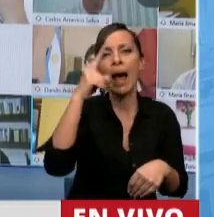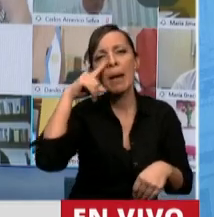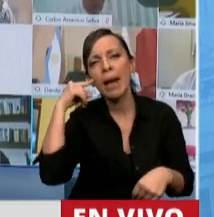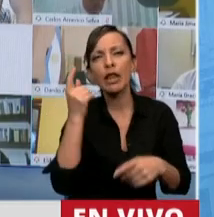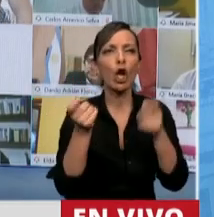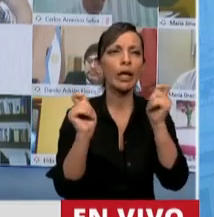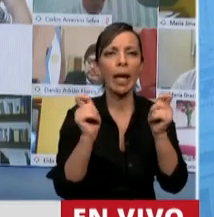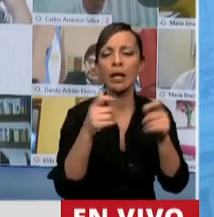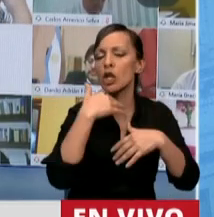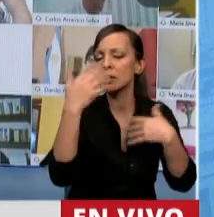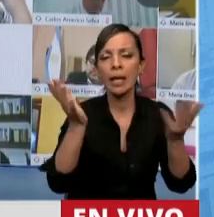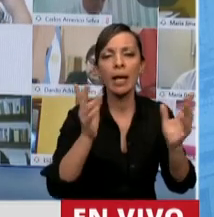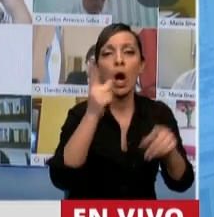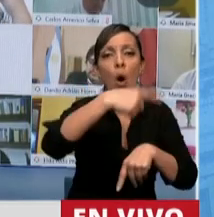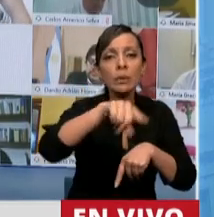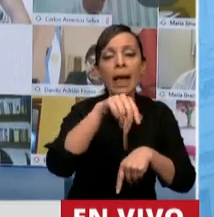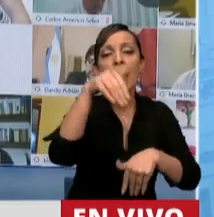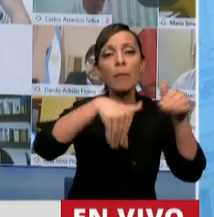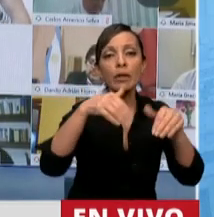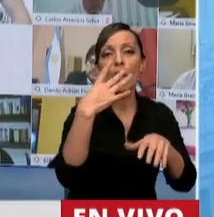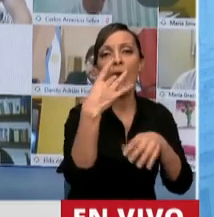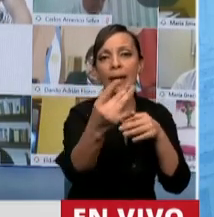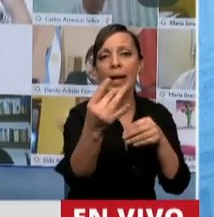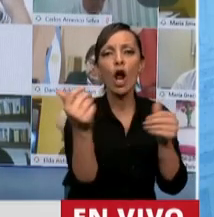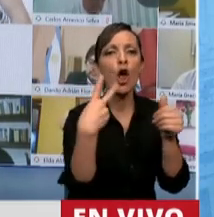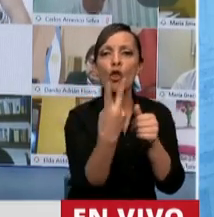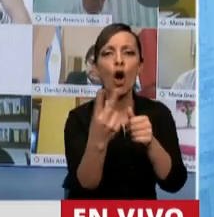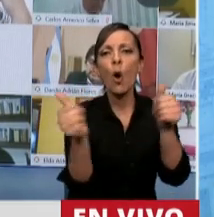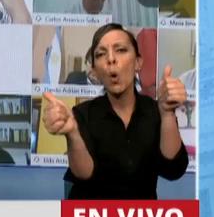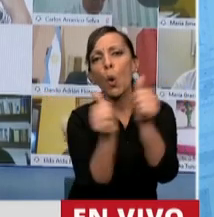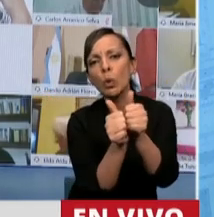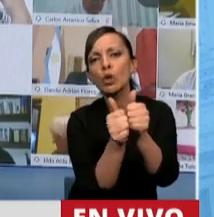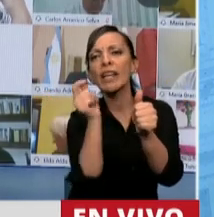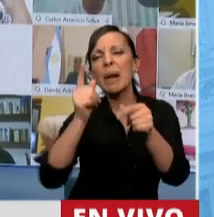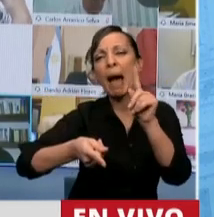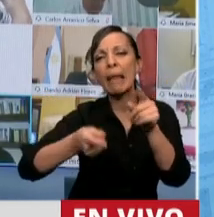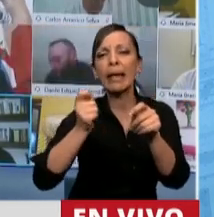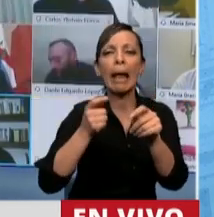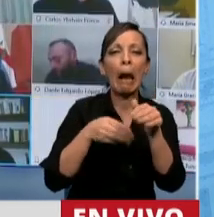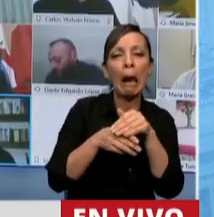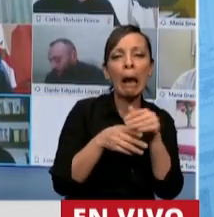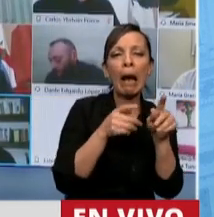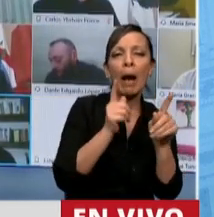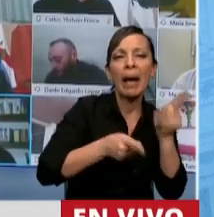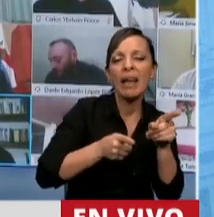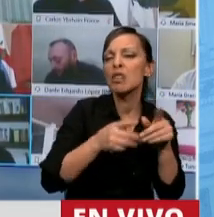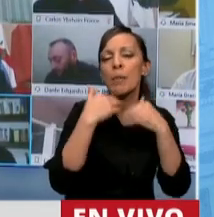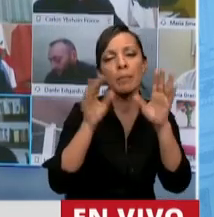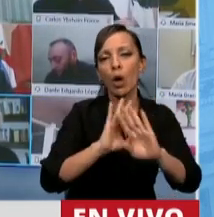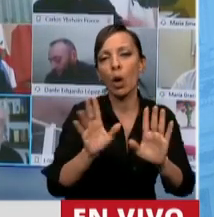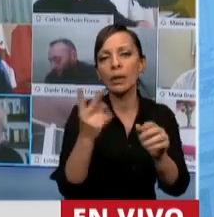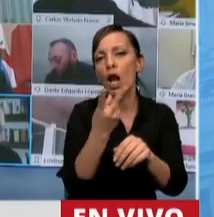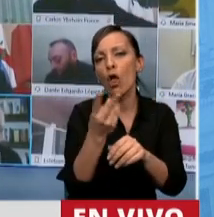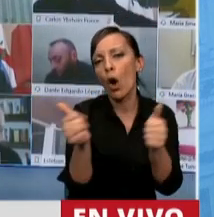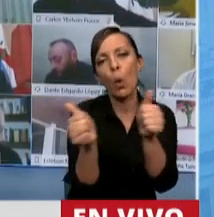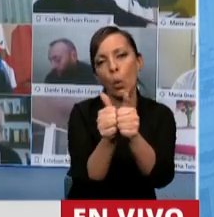Yo creo que gobierna una fórmula, votaron una fórmula, están los dos, no me interesa, eso lo arreglan ustedes, verán cada uno, pero sé